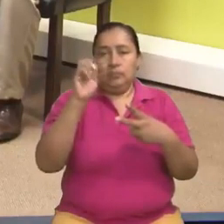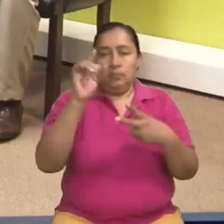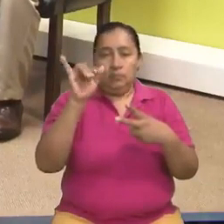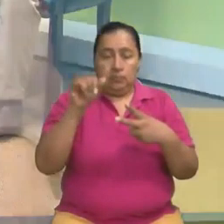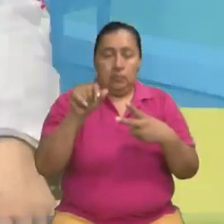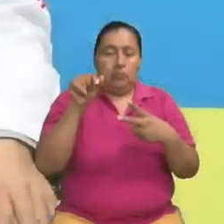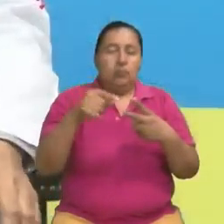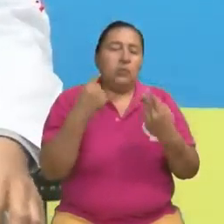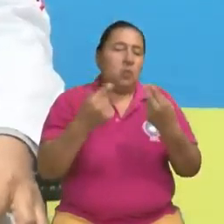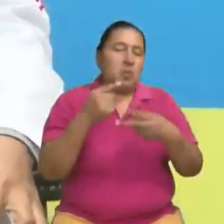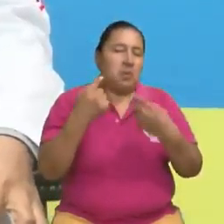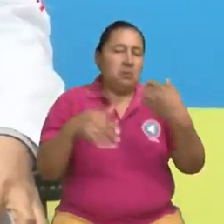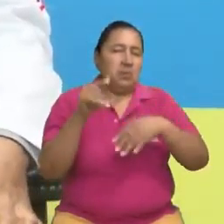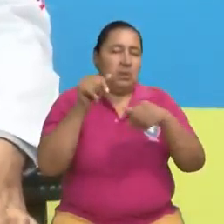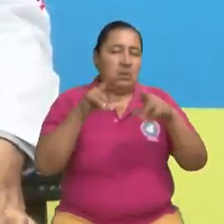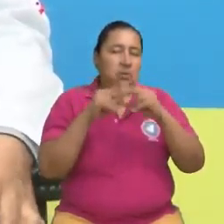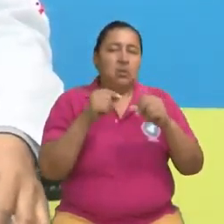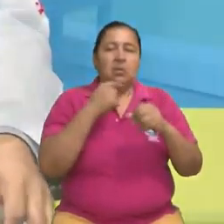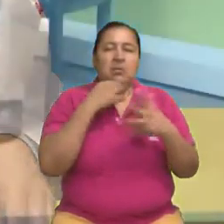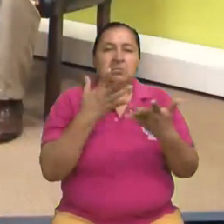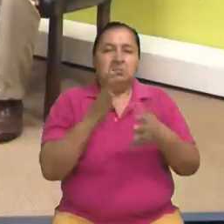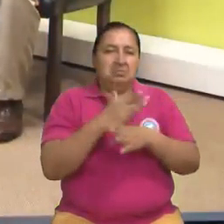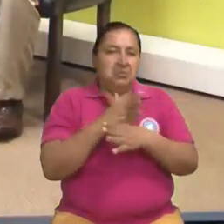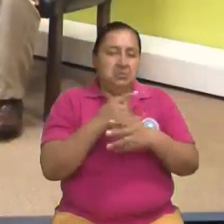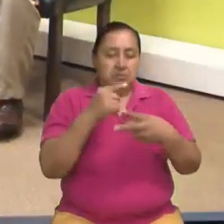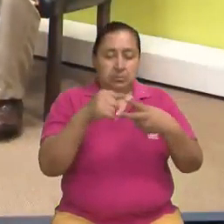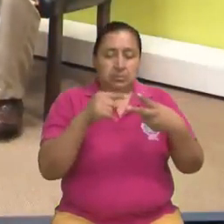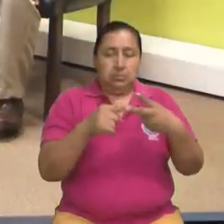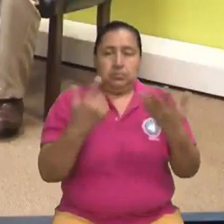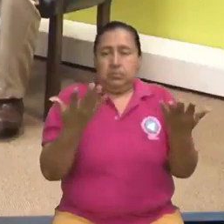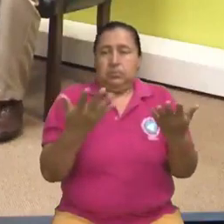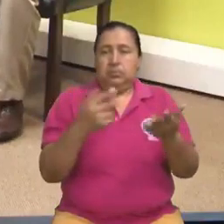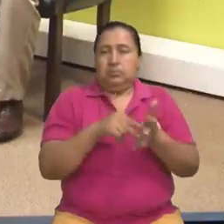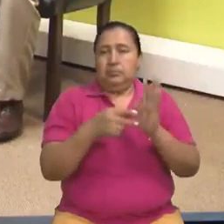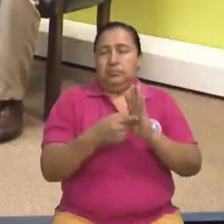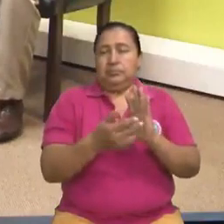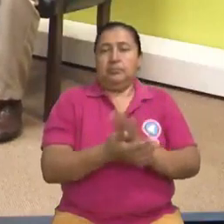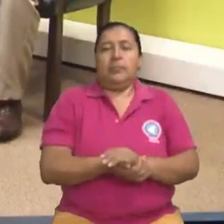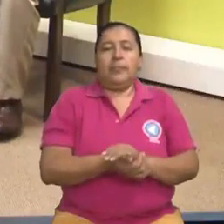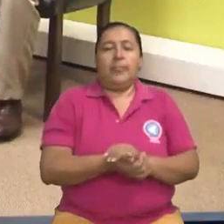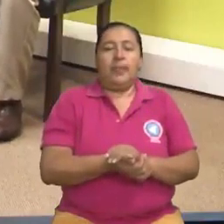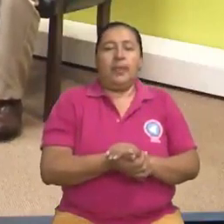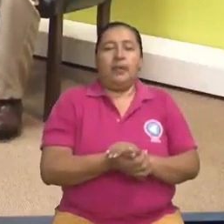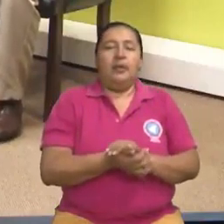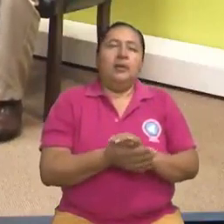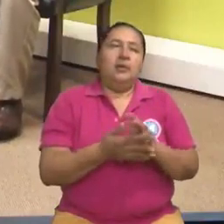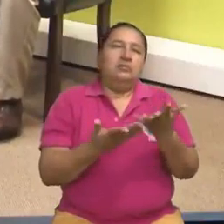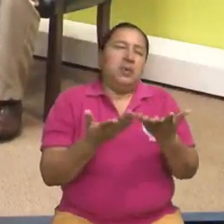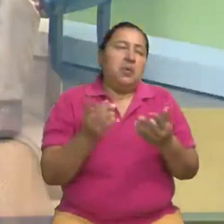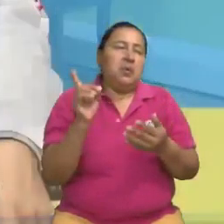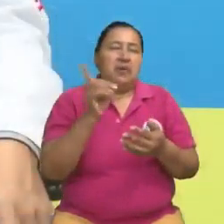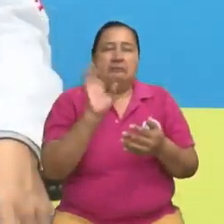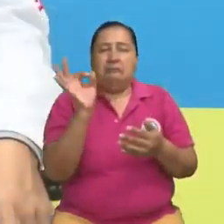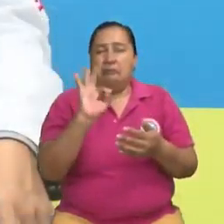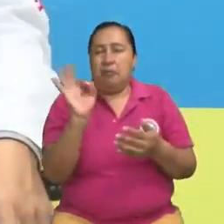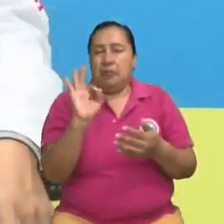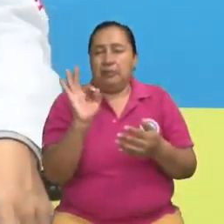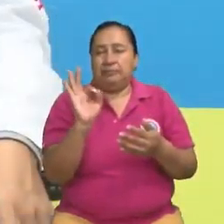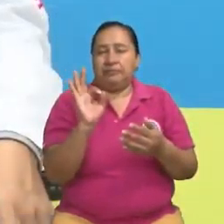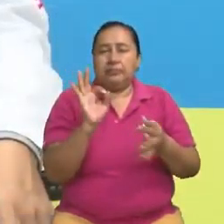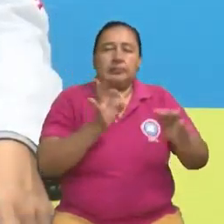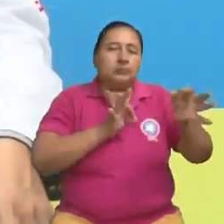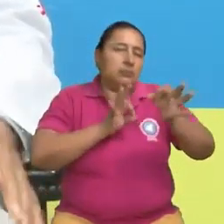país? ¿Y me podría explicar en qué consiste cada una de ellas? Es una manera más sencilla de tratar